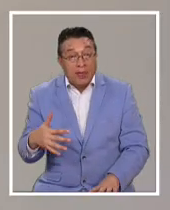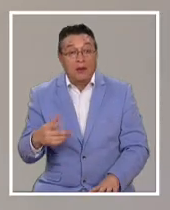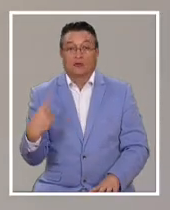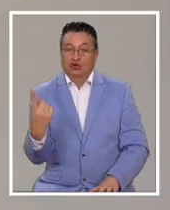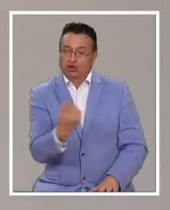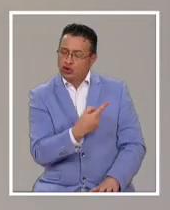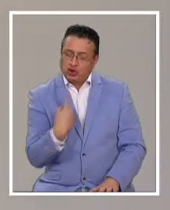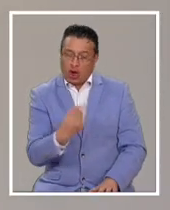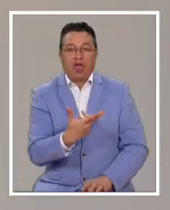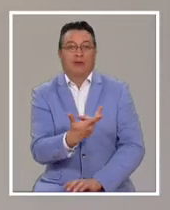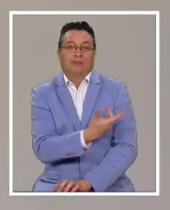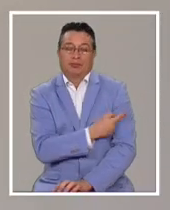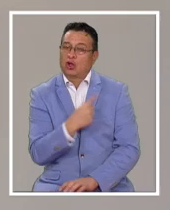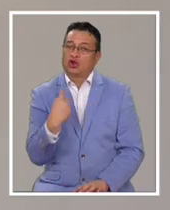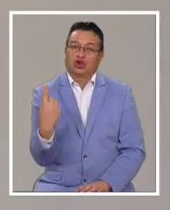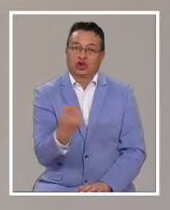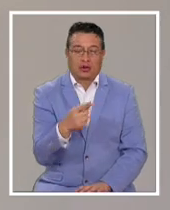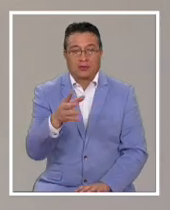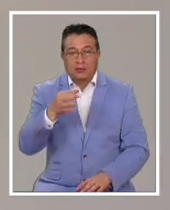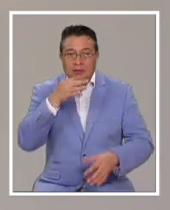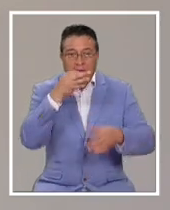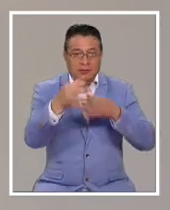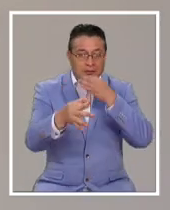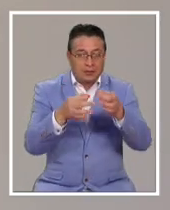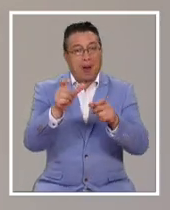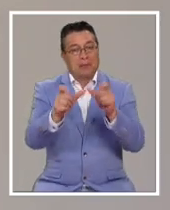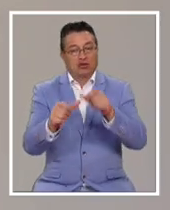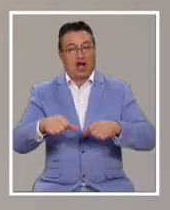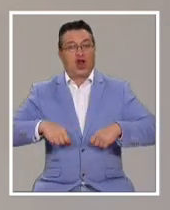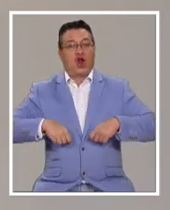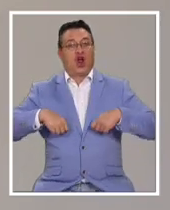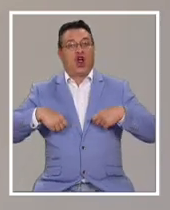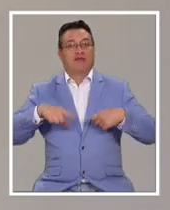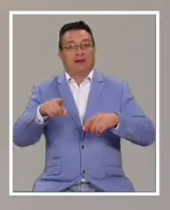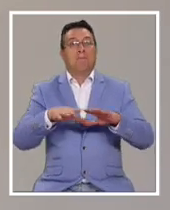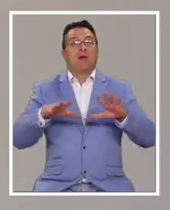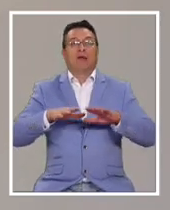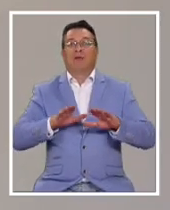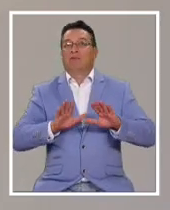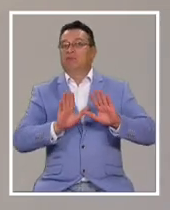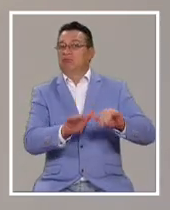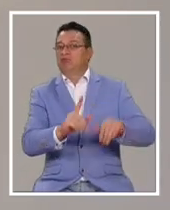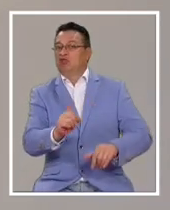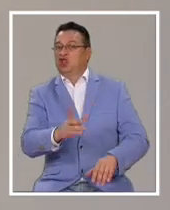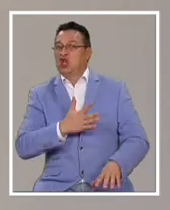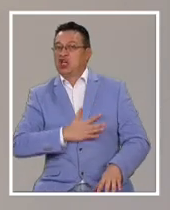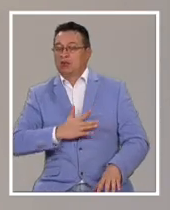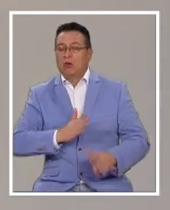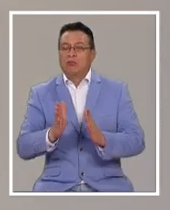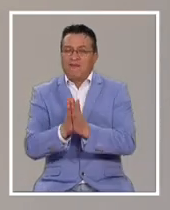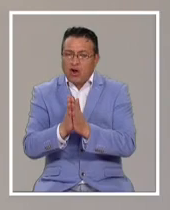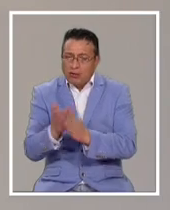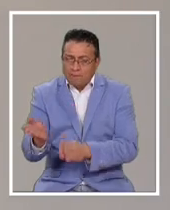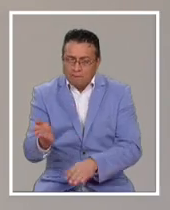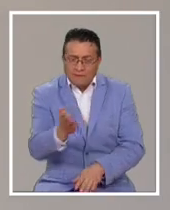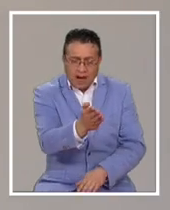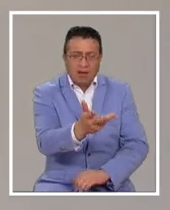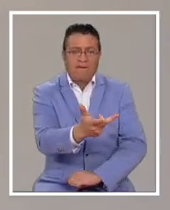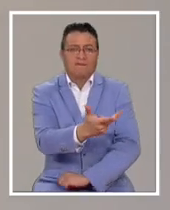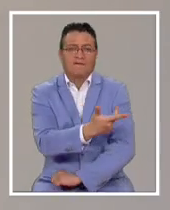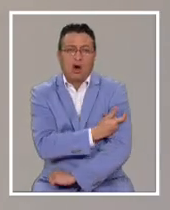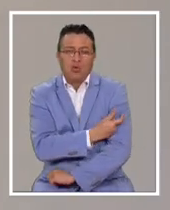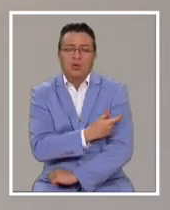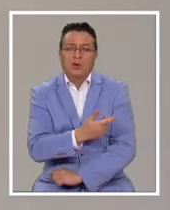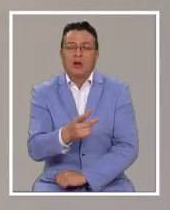nos vacunemos todos. Y este mensaje, sobre todo a la gente joven, que eventualmente puede ser más reticente, por favor, concurran y vacúnense, porque